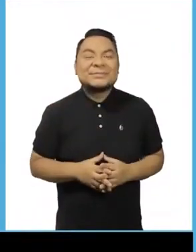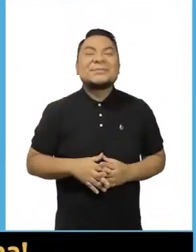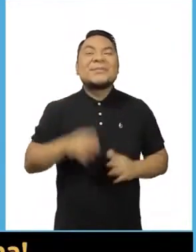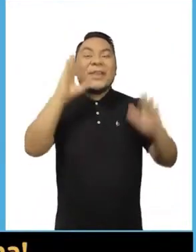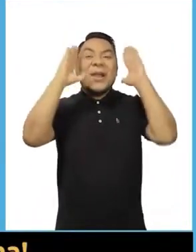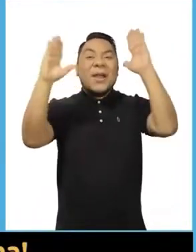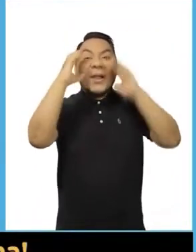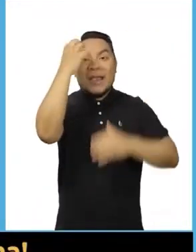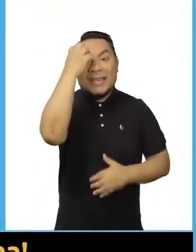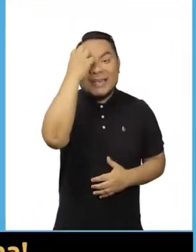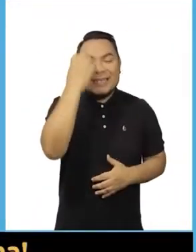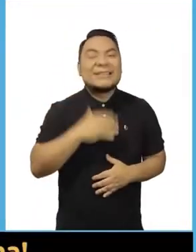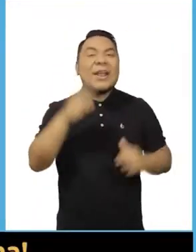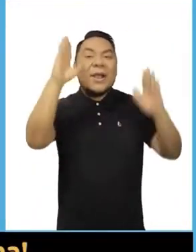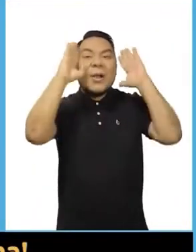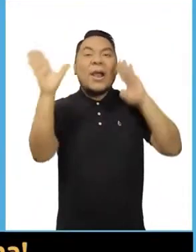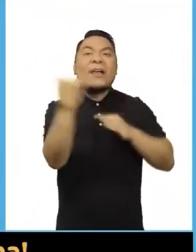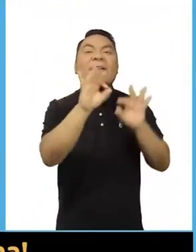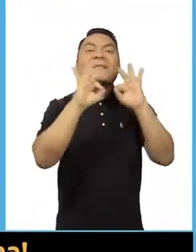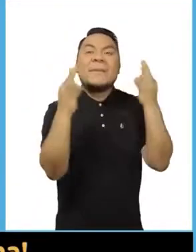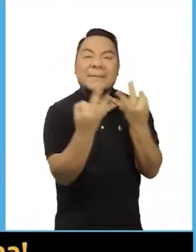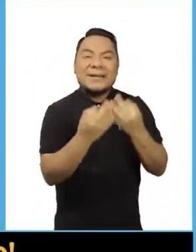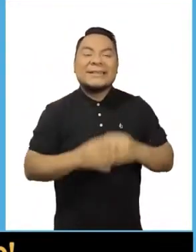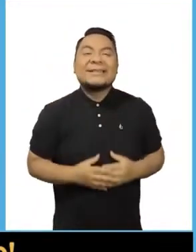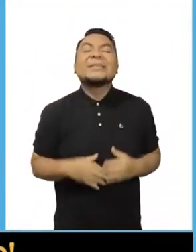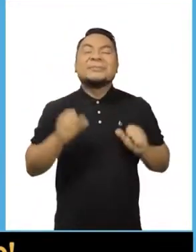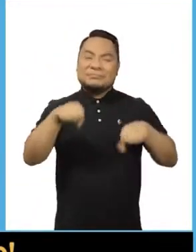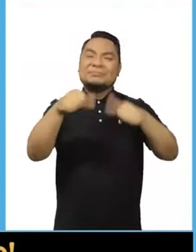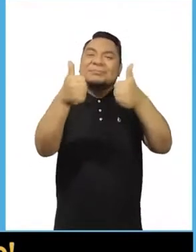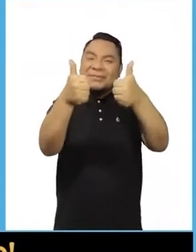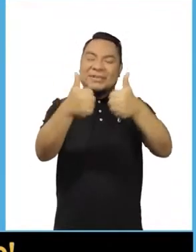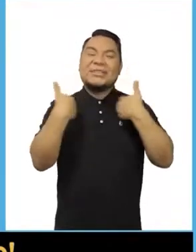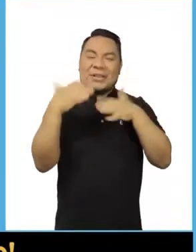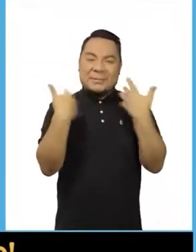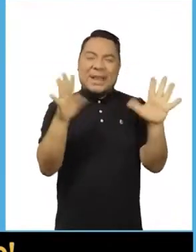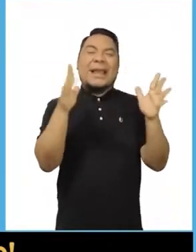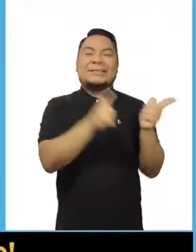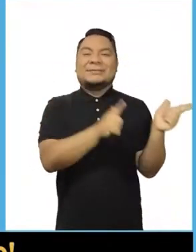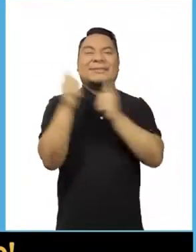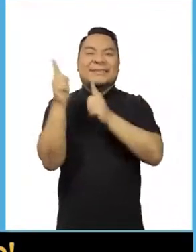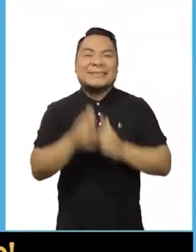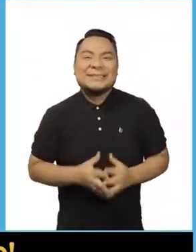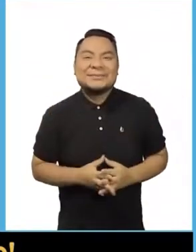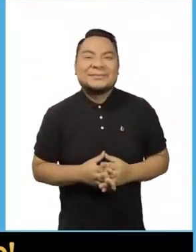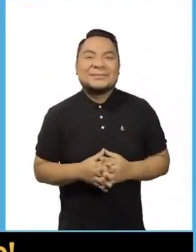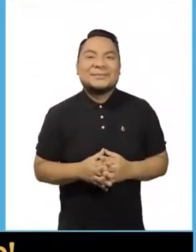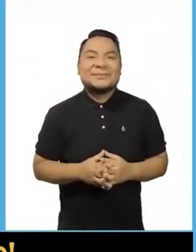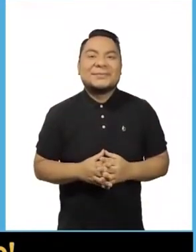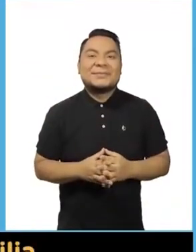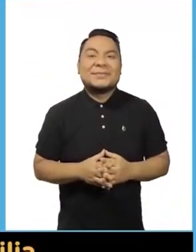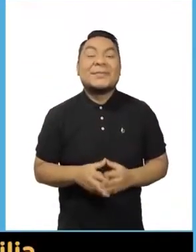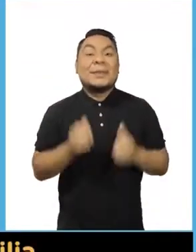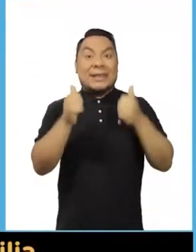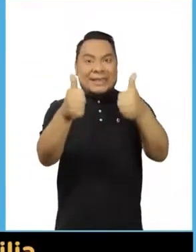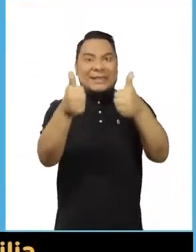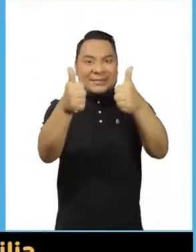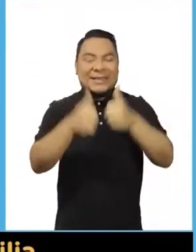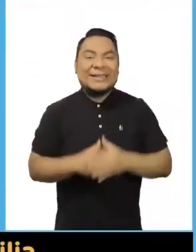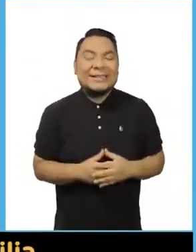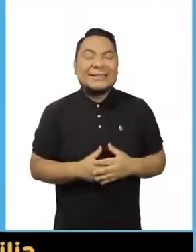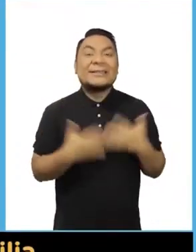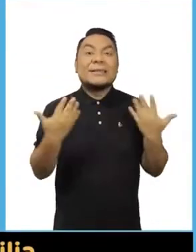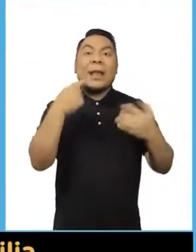listo? Hola, Daniel. Hola, familia peruana. ¡Claro que sí! ¡Estoy más que listo! Muy